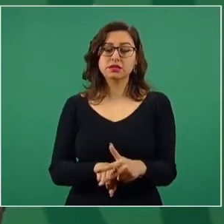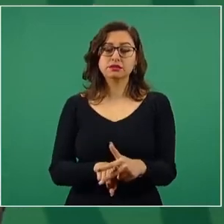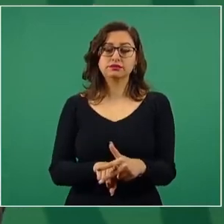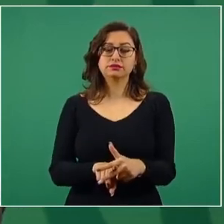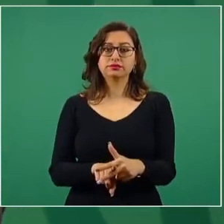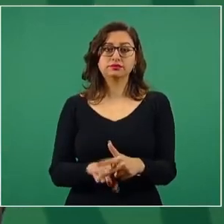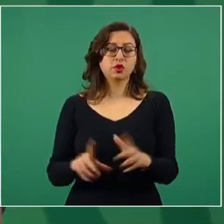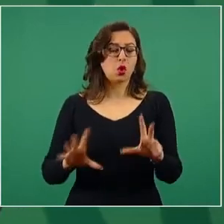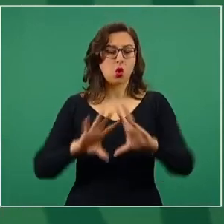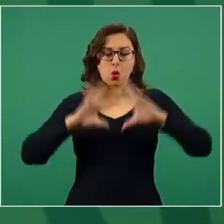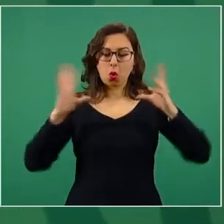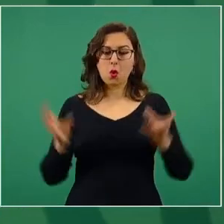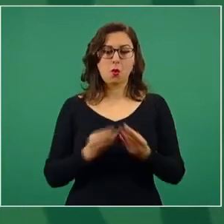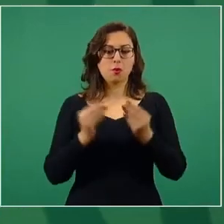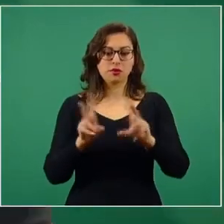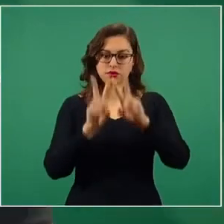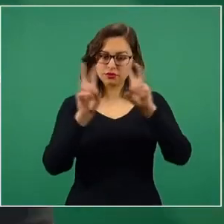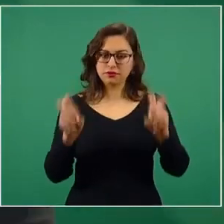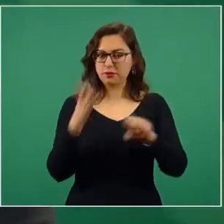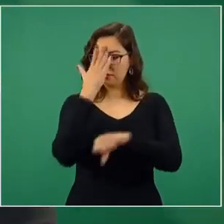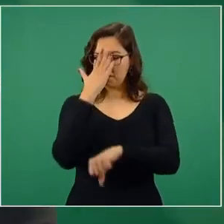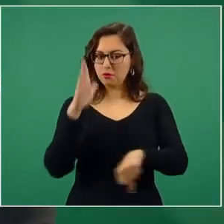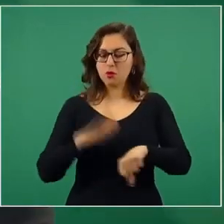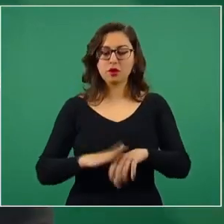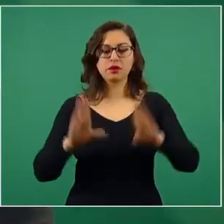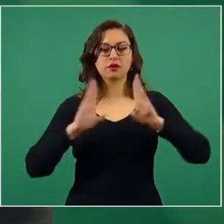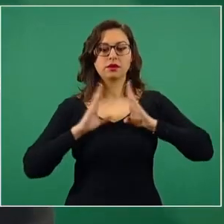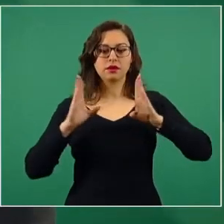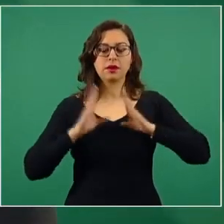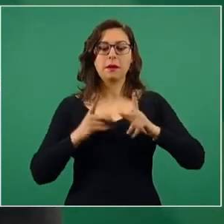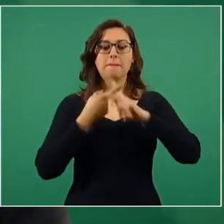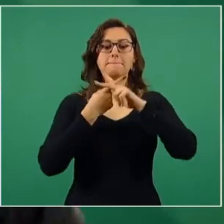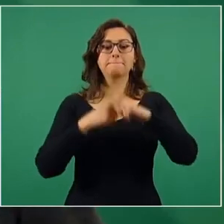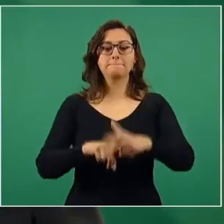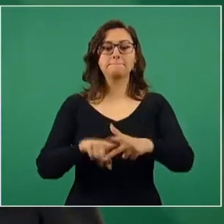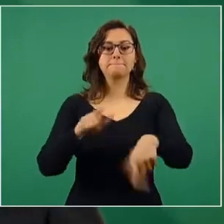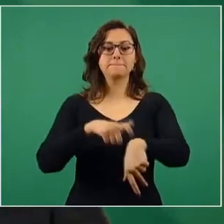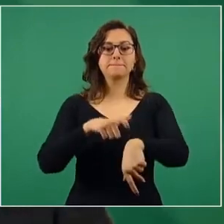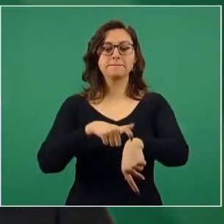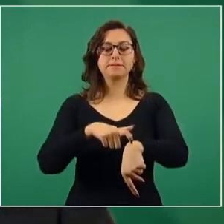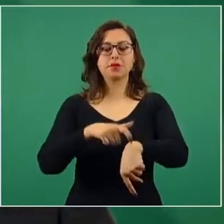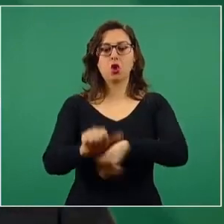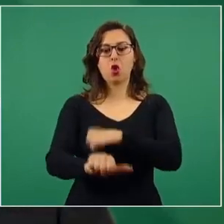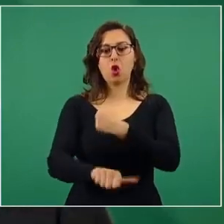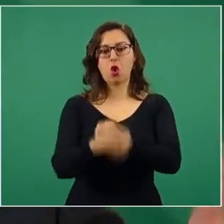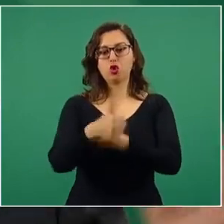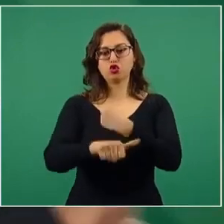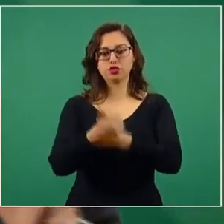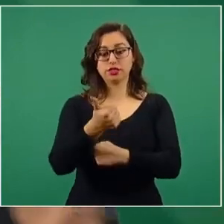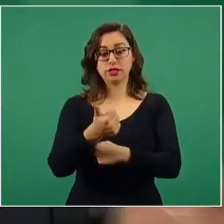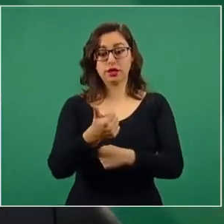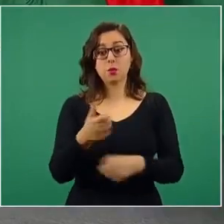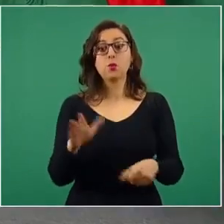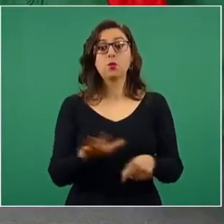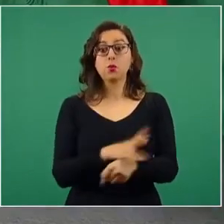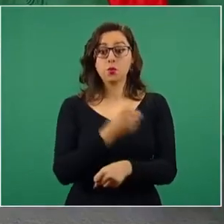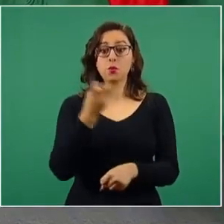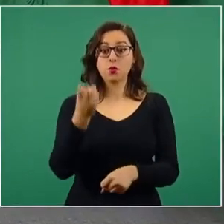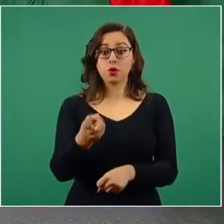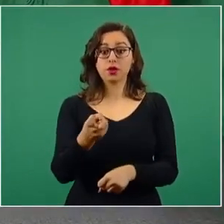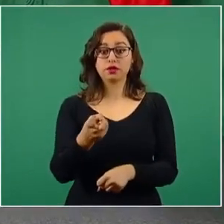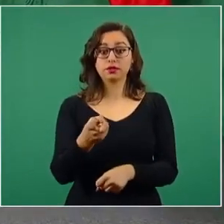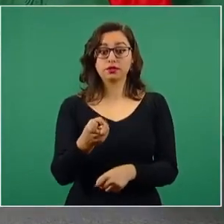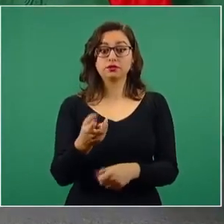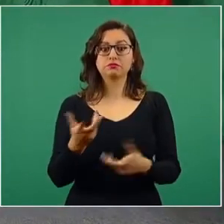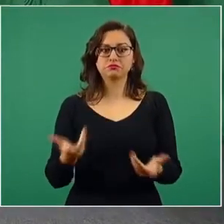todo lo relacionado con esta conmemoración a las 11 de la mañana, de modo que nos vamos a a